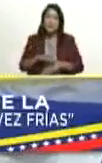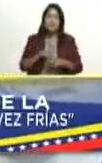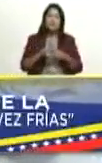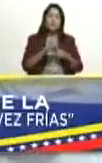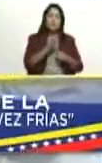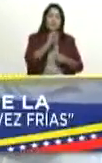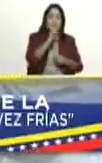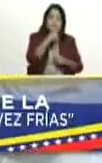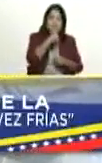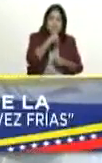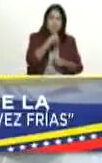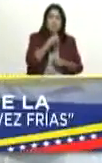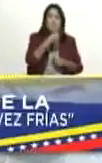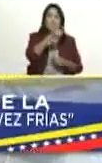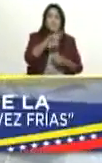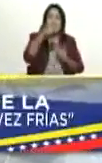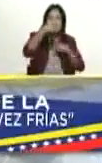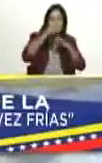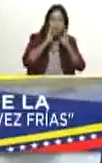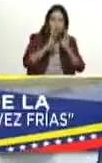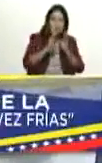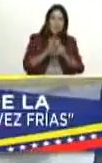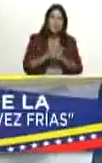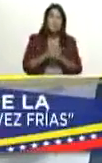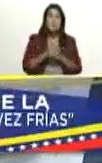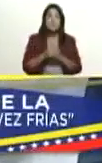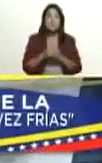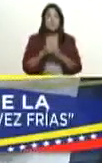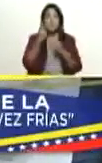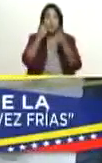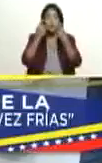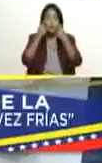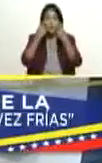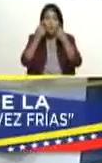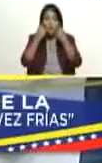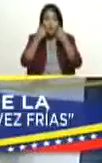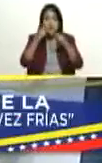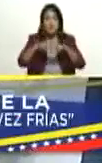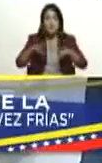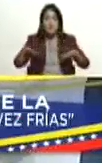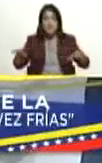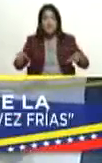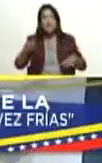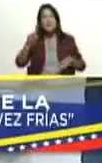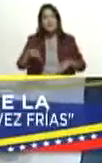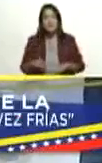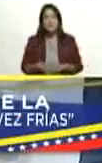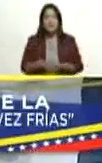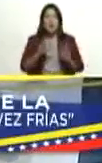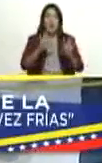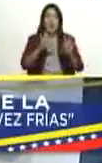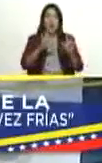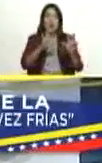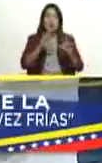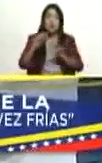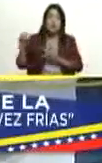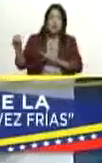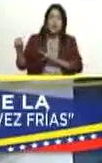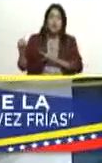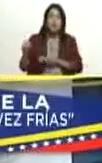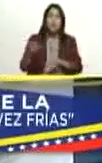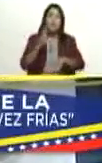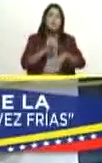y gerontología, neonatología, oftalmología, además, más de 800 profesionales en medicina